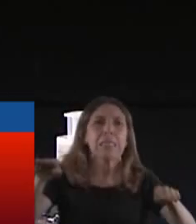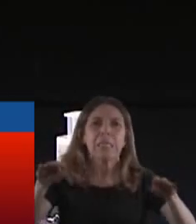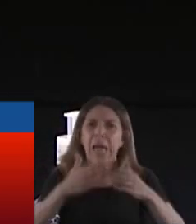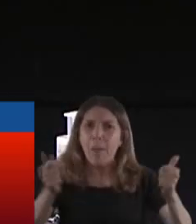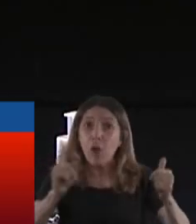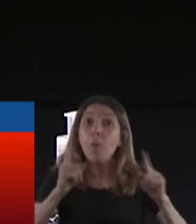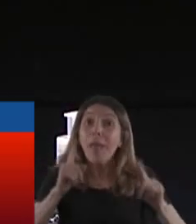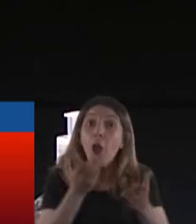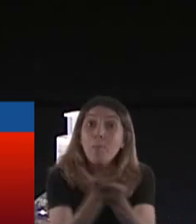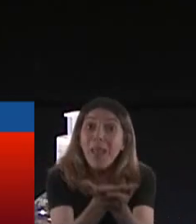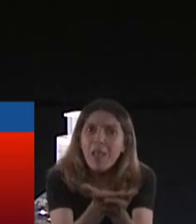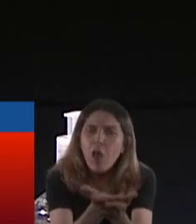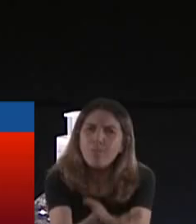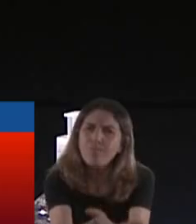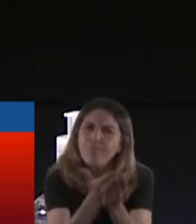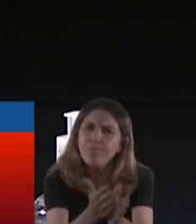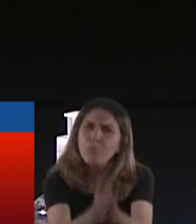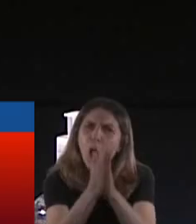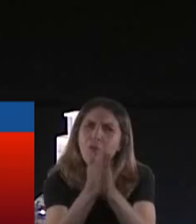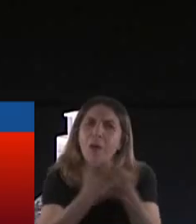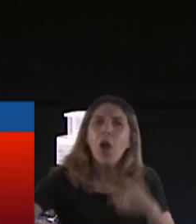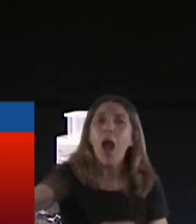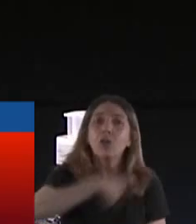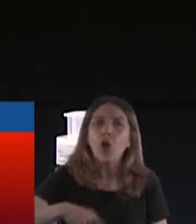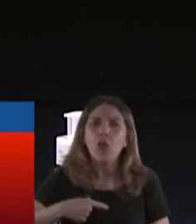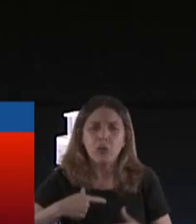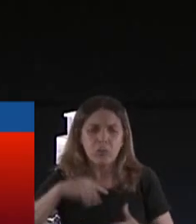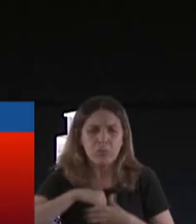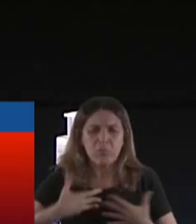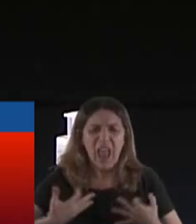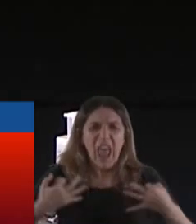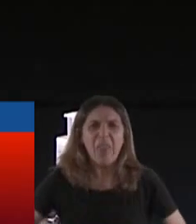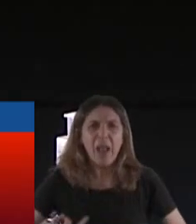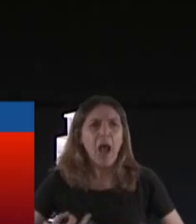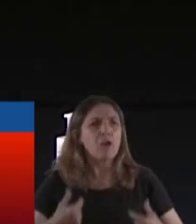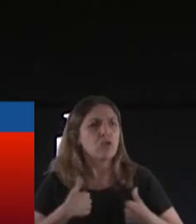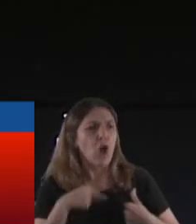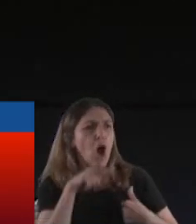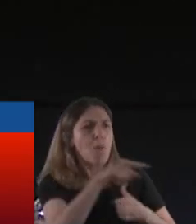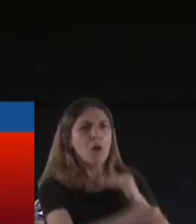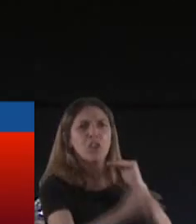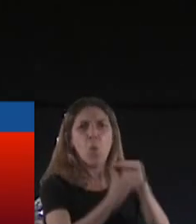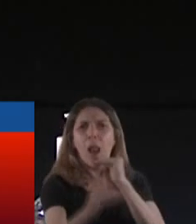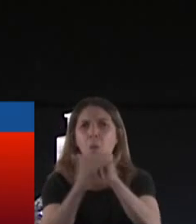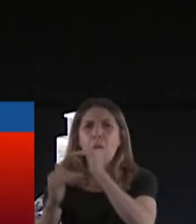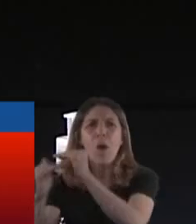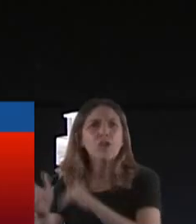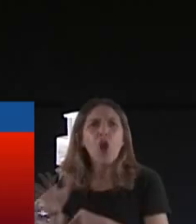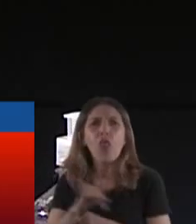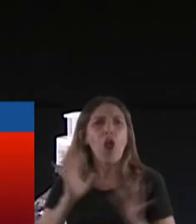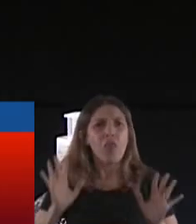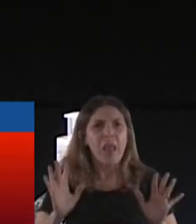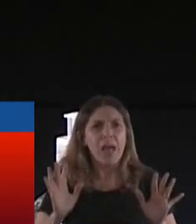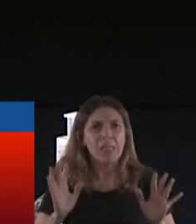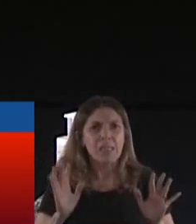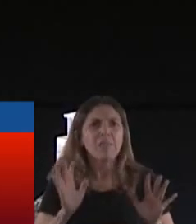exijo a todos que tengamos la ética de igualarnos en la convivencia. Cuando